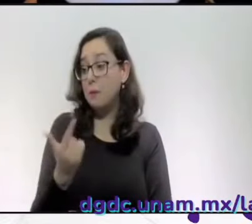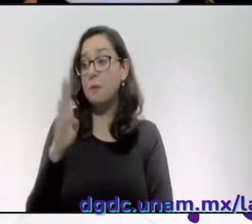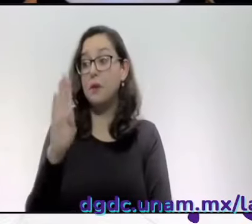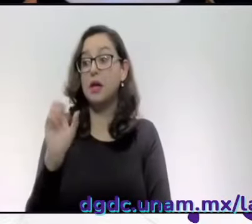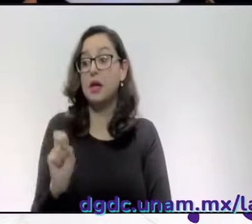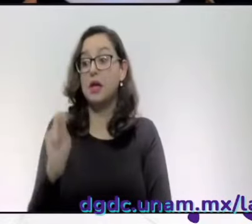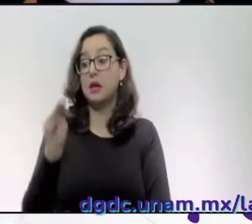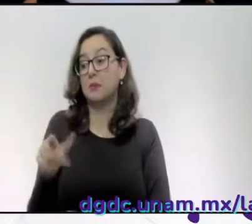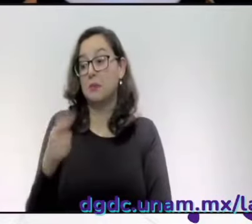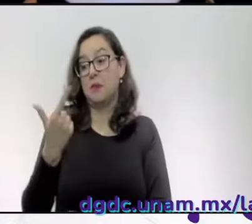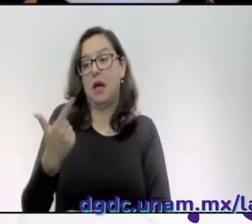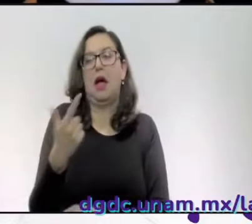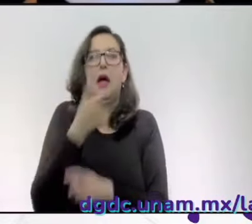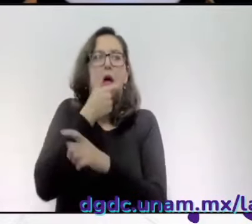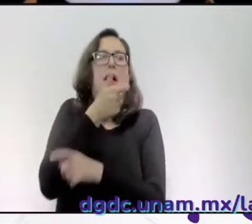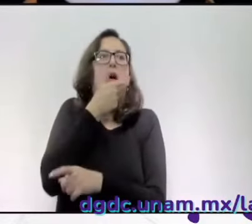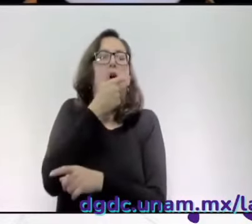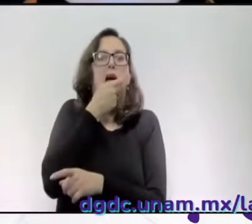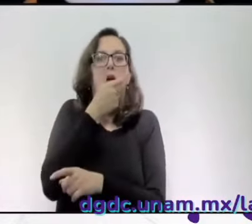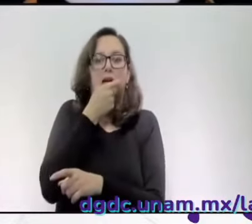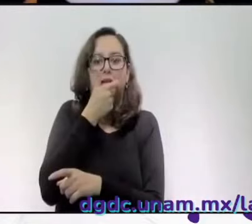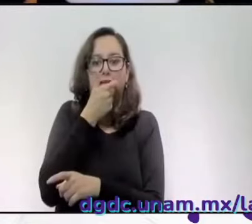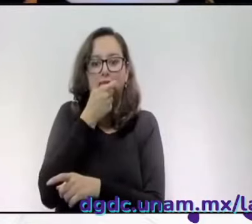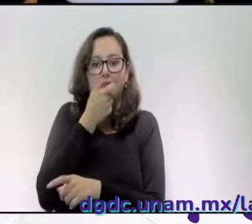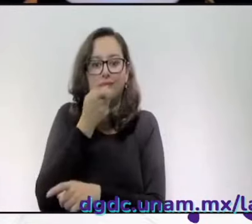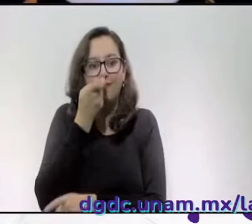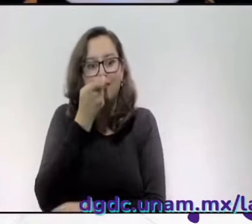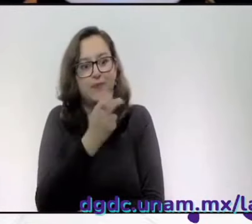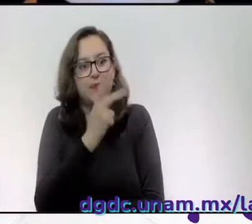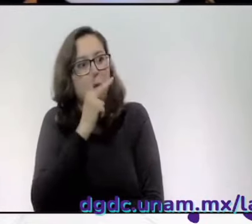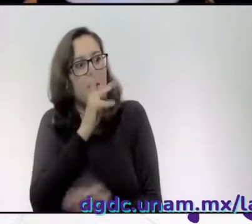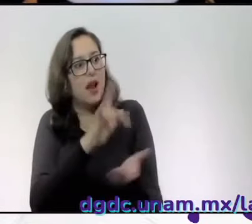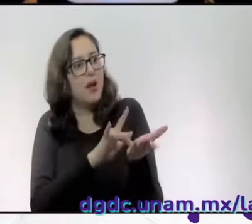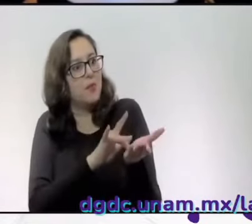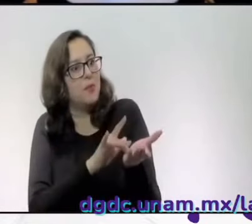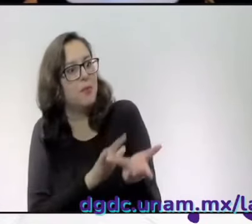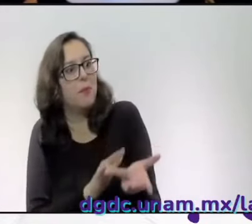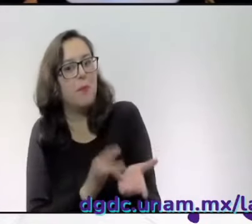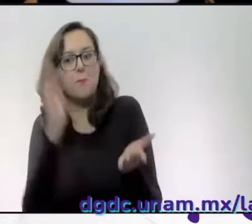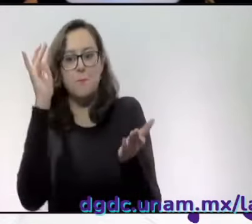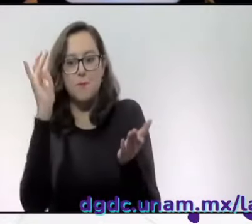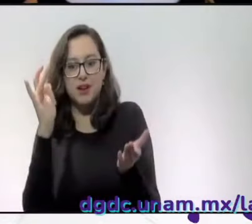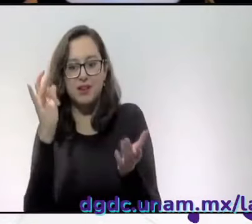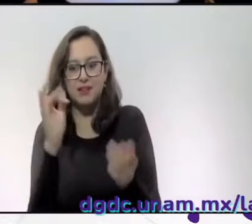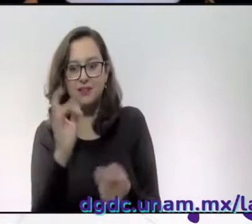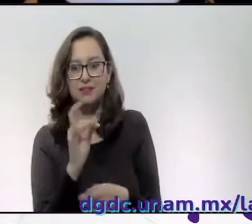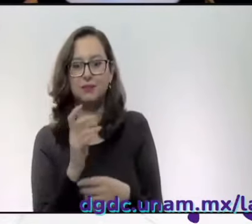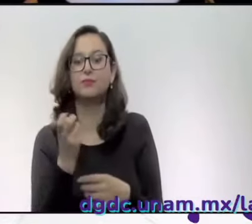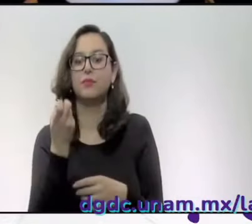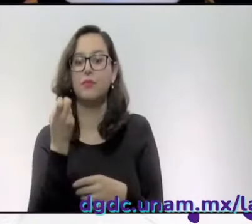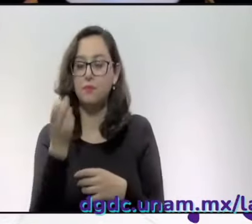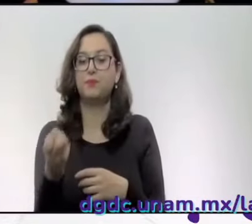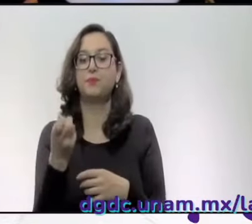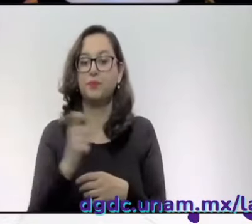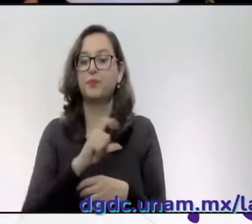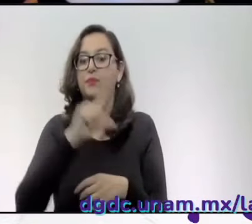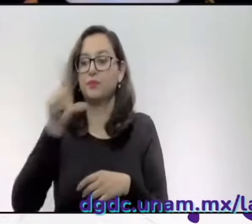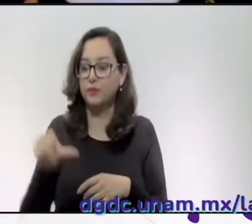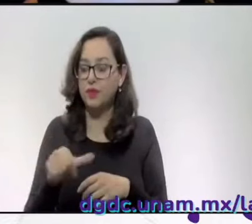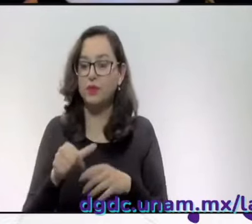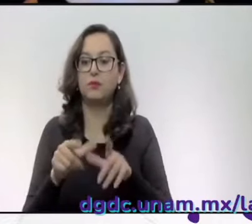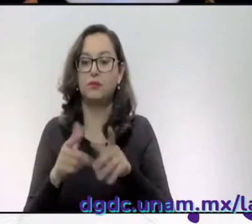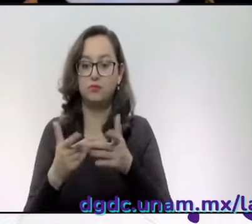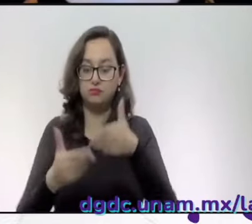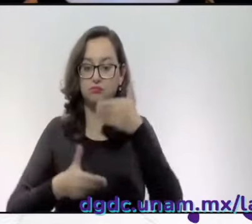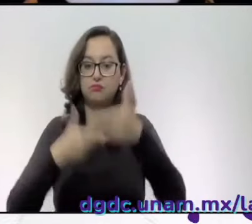Bang viene un poquito de ese mensaje un poquito irrespetuoso de un rival hacia el otro. Curiosamente, luego se demuestra que en los